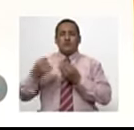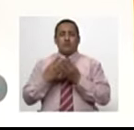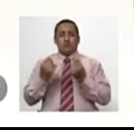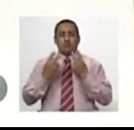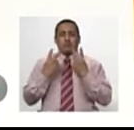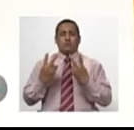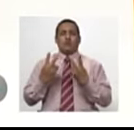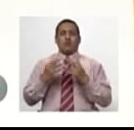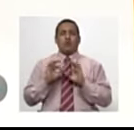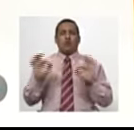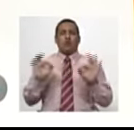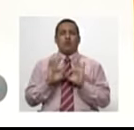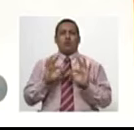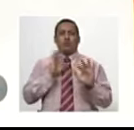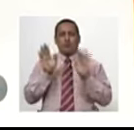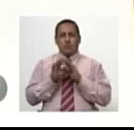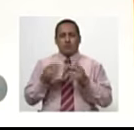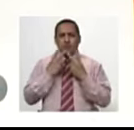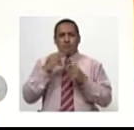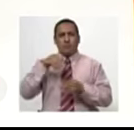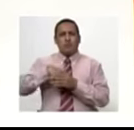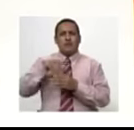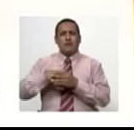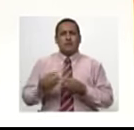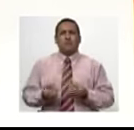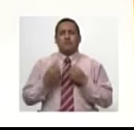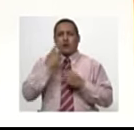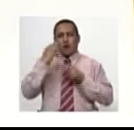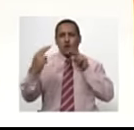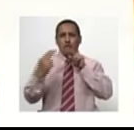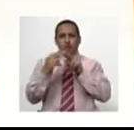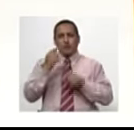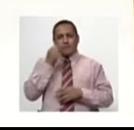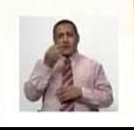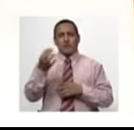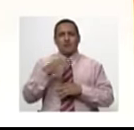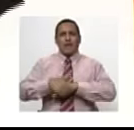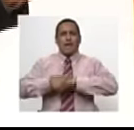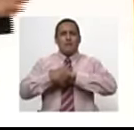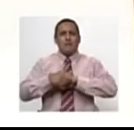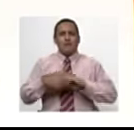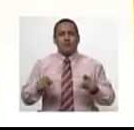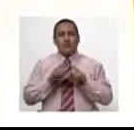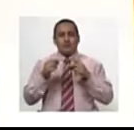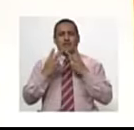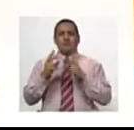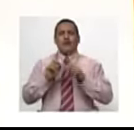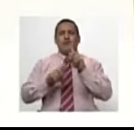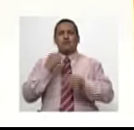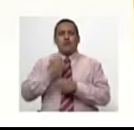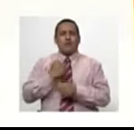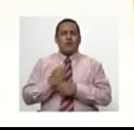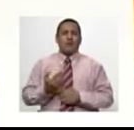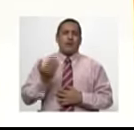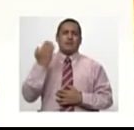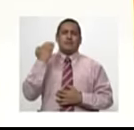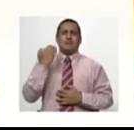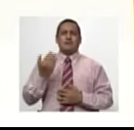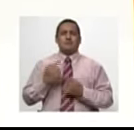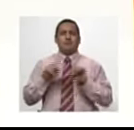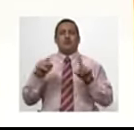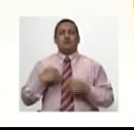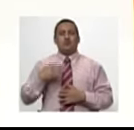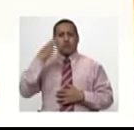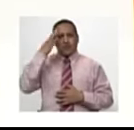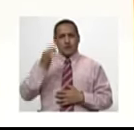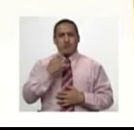¿no? O votas porque lo conoces personalmente, o porque hizo de repente algunas obras. Claro. pero creo